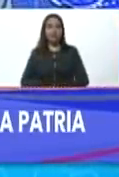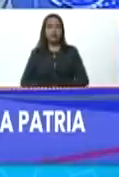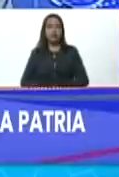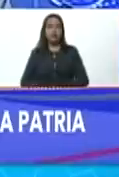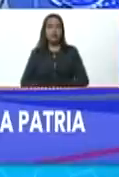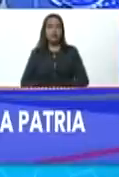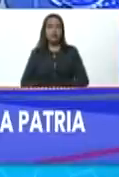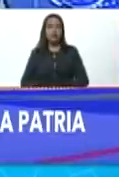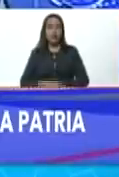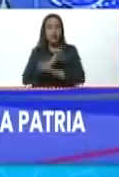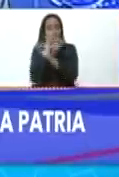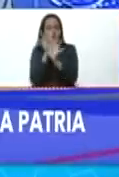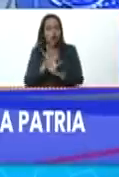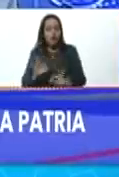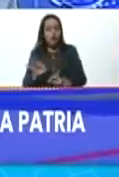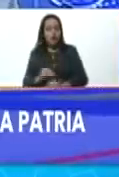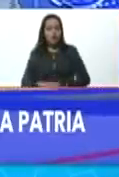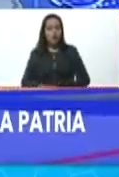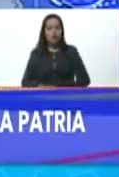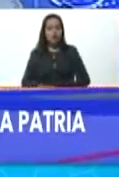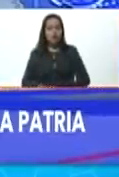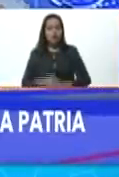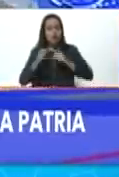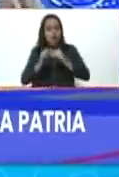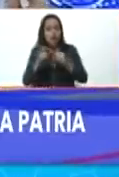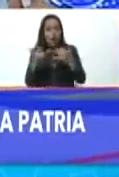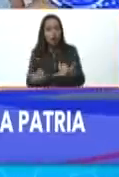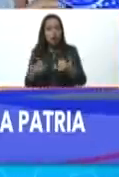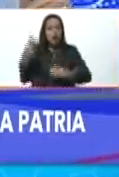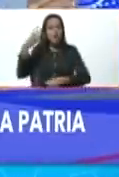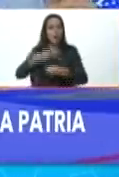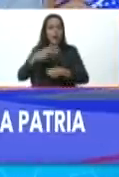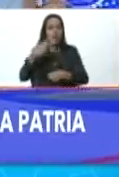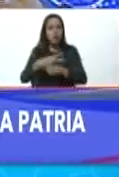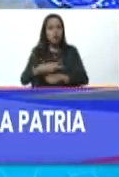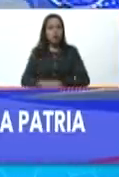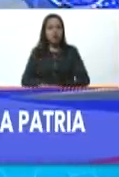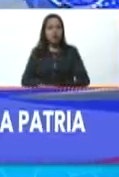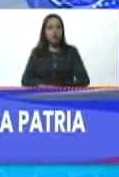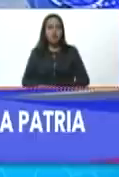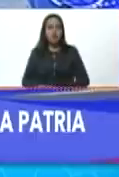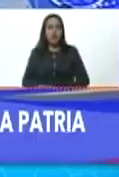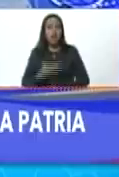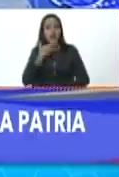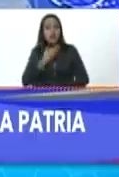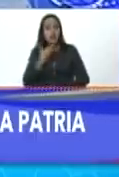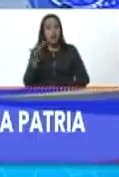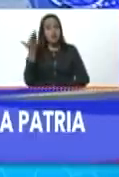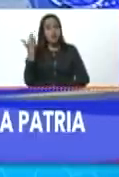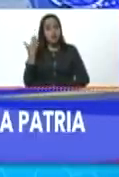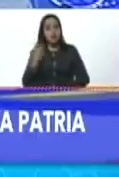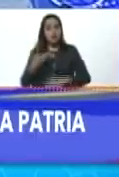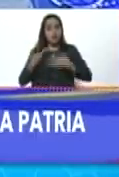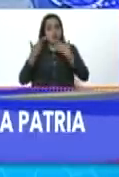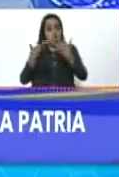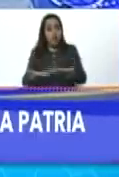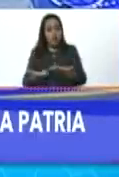este método de continuar ahora con el petro. En diciembre yo le